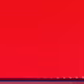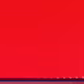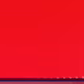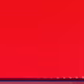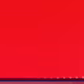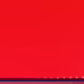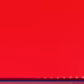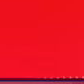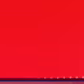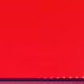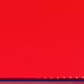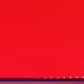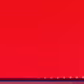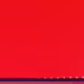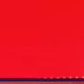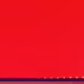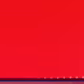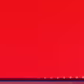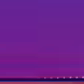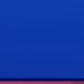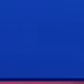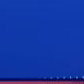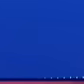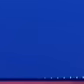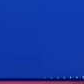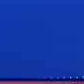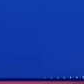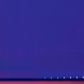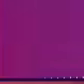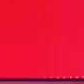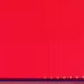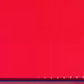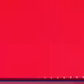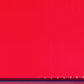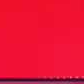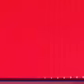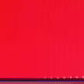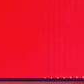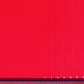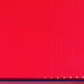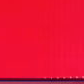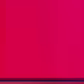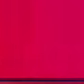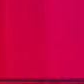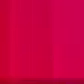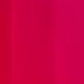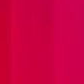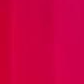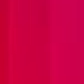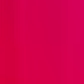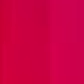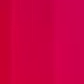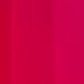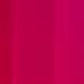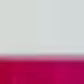mire, terminó haciendo una barbaridad, llevándose a estas dos menores de 7 y 5 años.